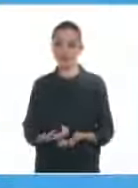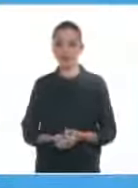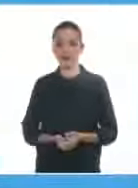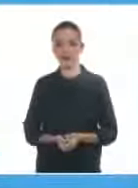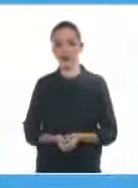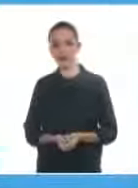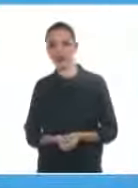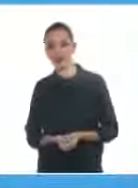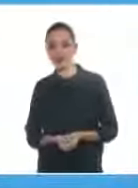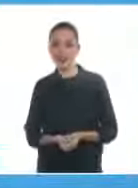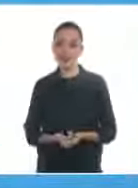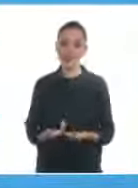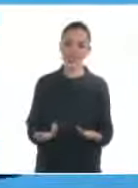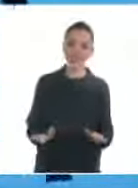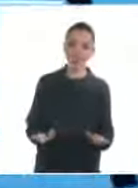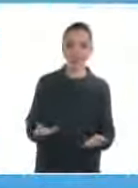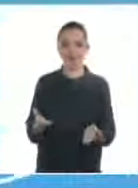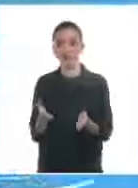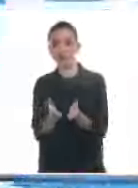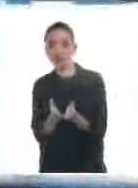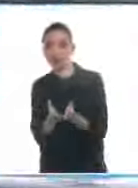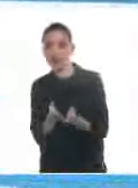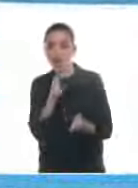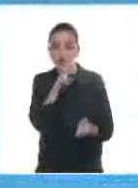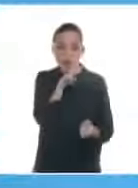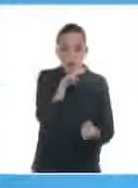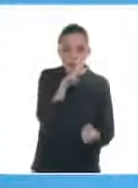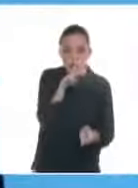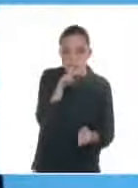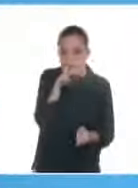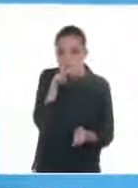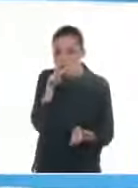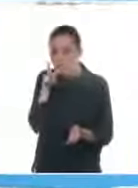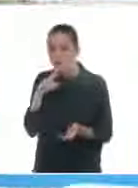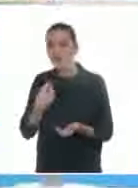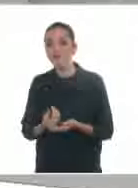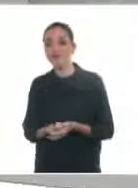lo estamos estudiando ya y trabajarlo más los ganchos.